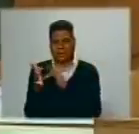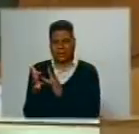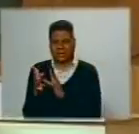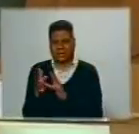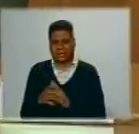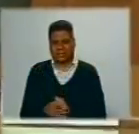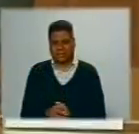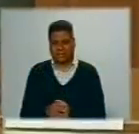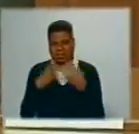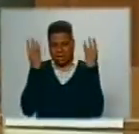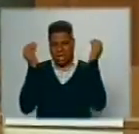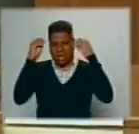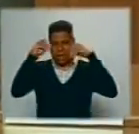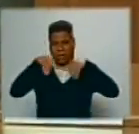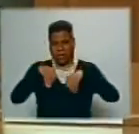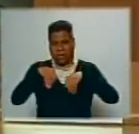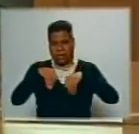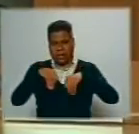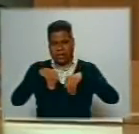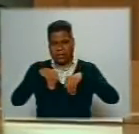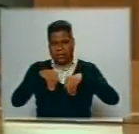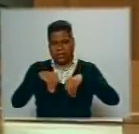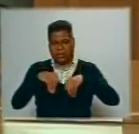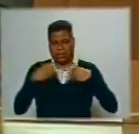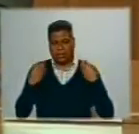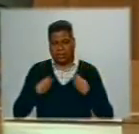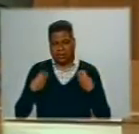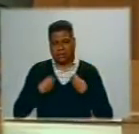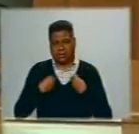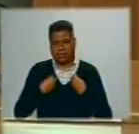marco del Acuerdo de Convivencia Democrática por